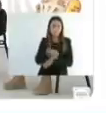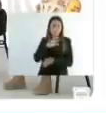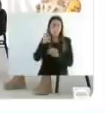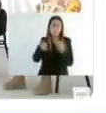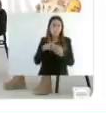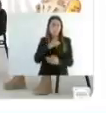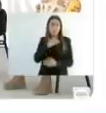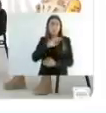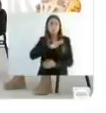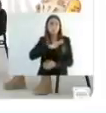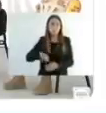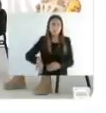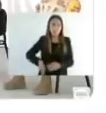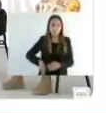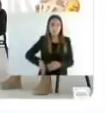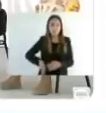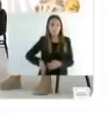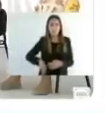Porque ya